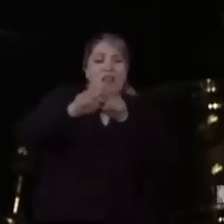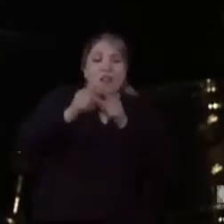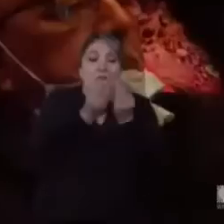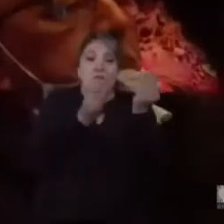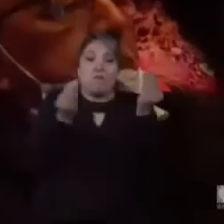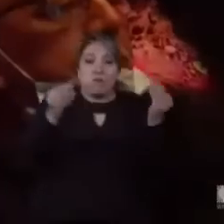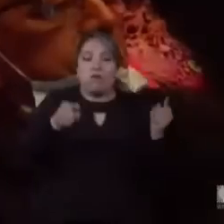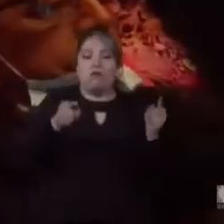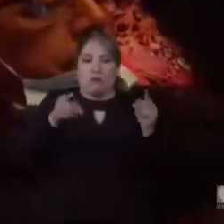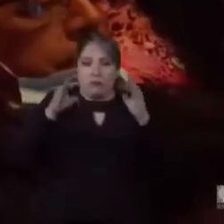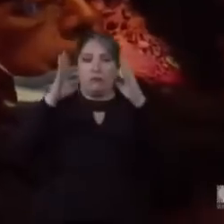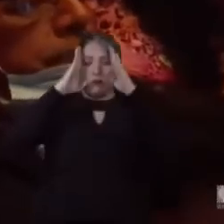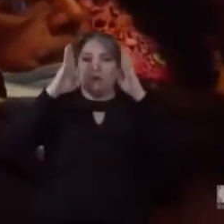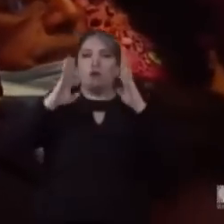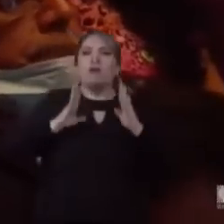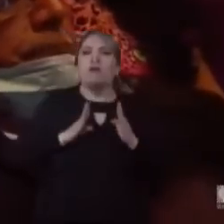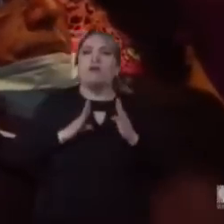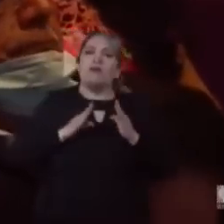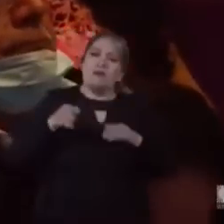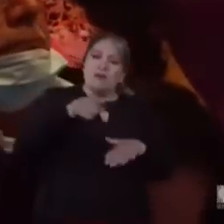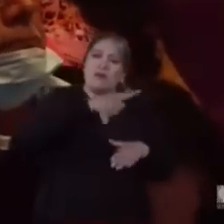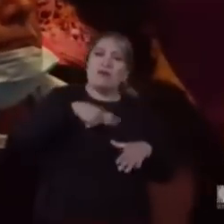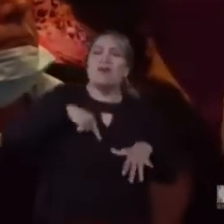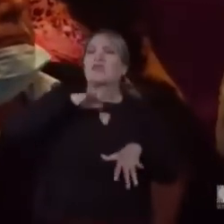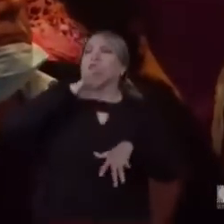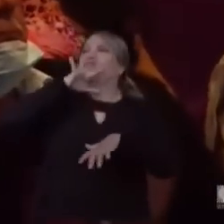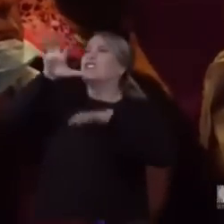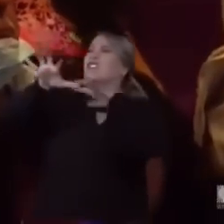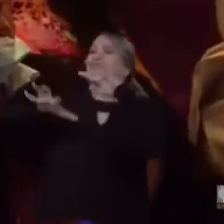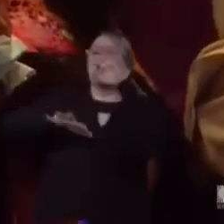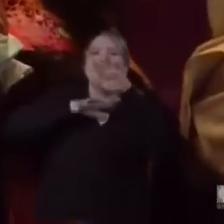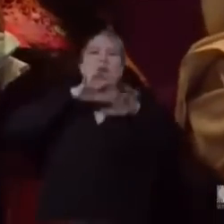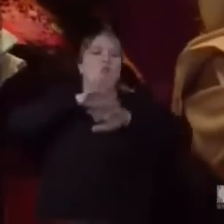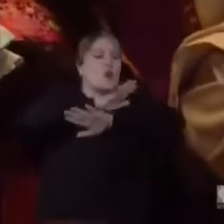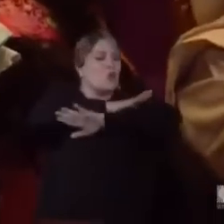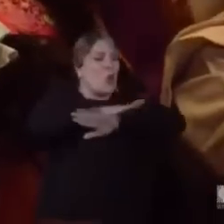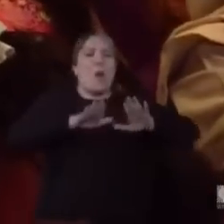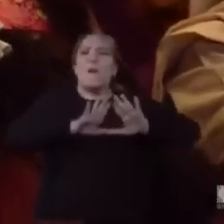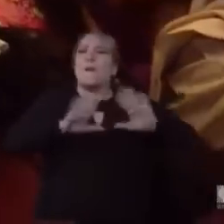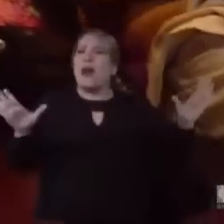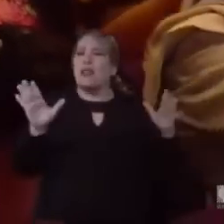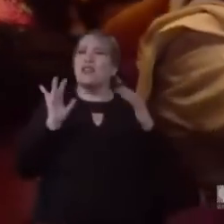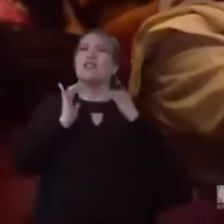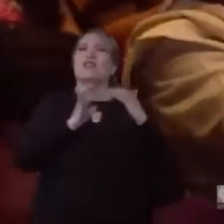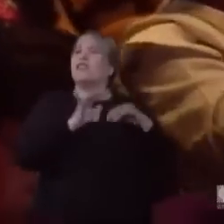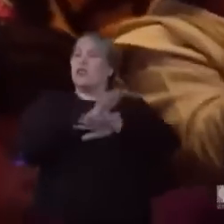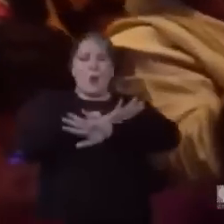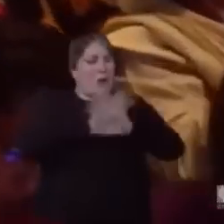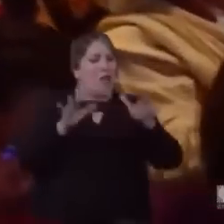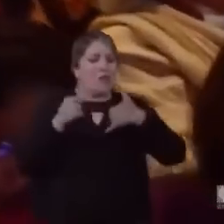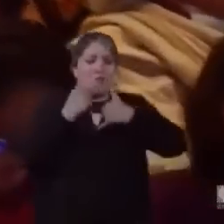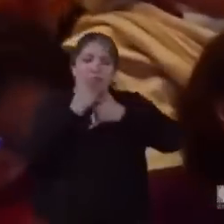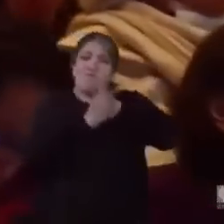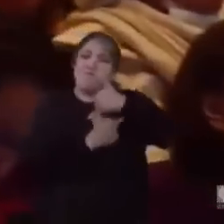guerra, escuchar el clamor del pueblo que pide parar la guerra ya desde todos los